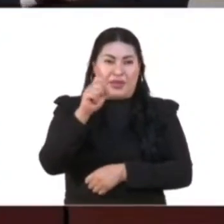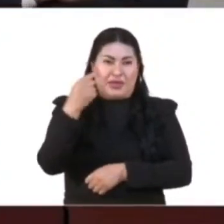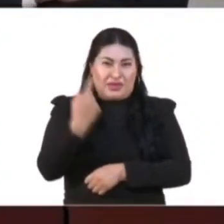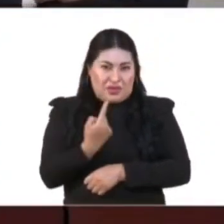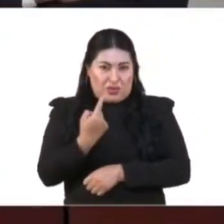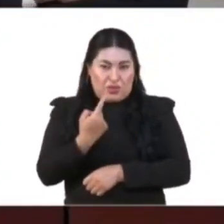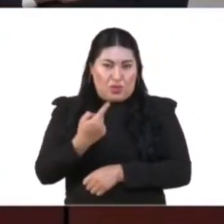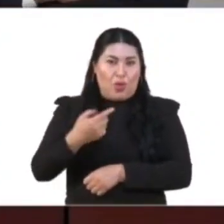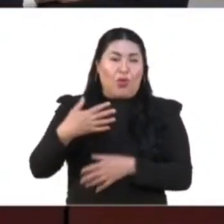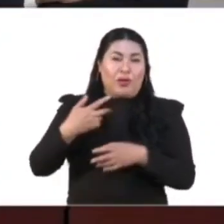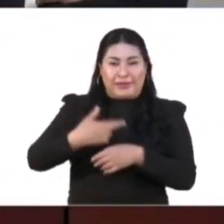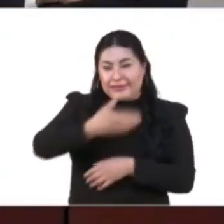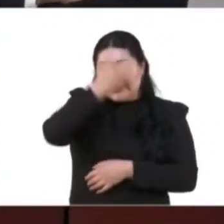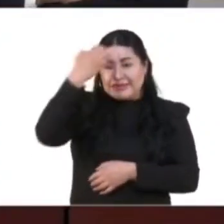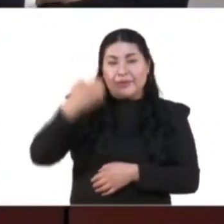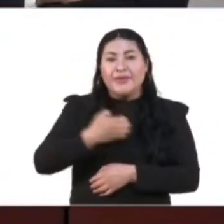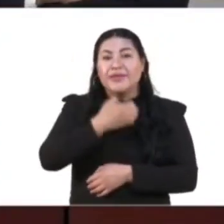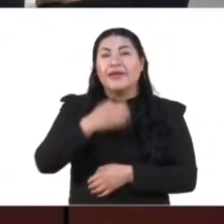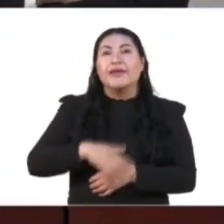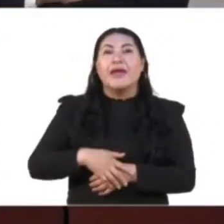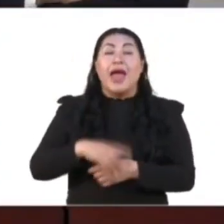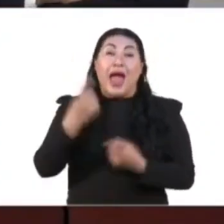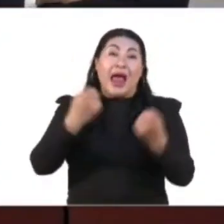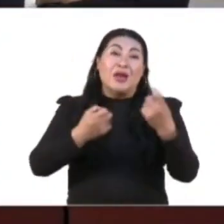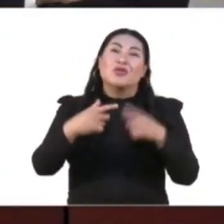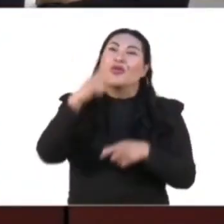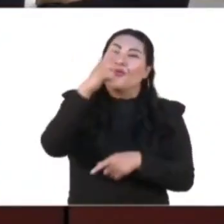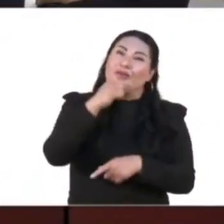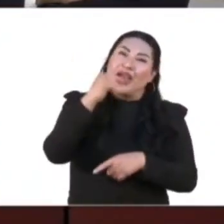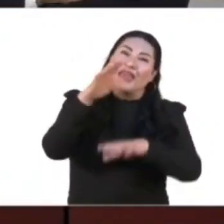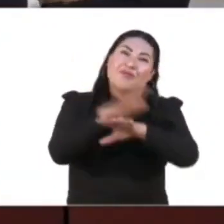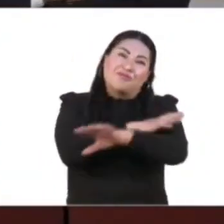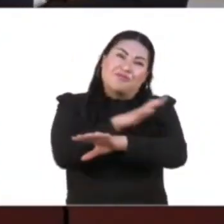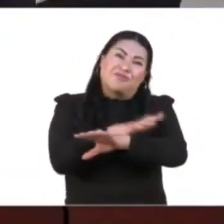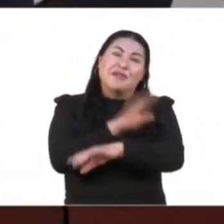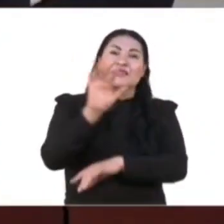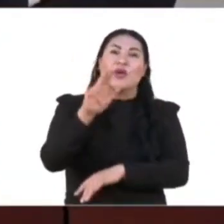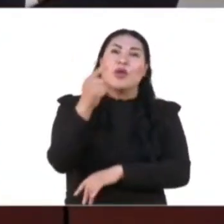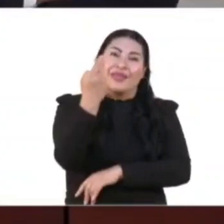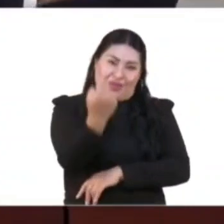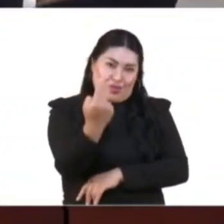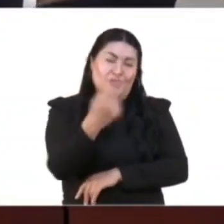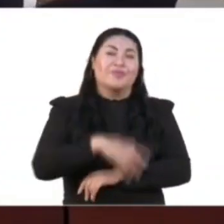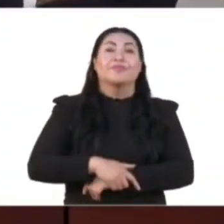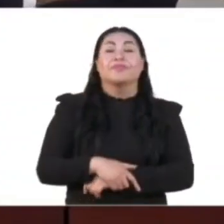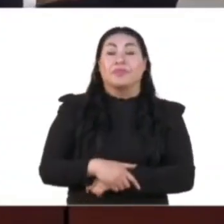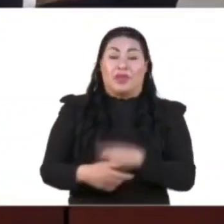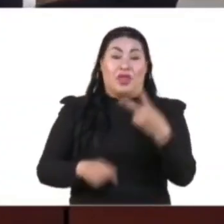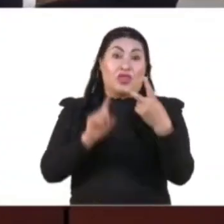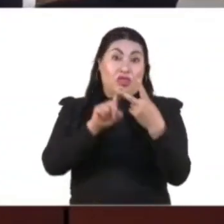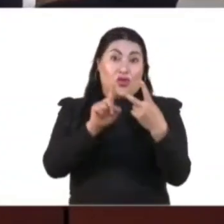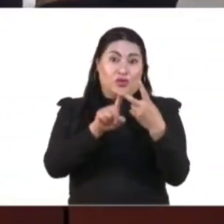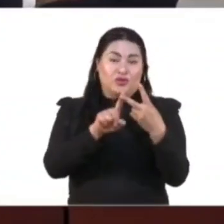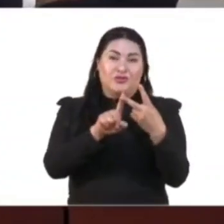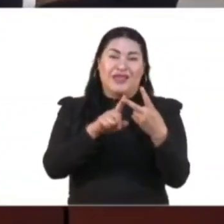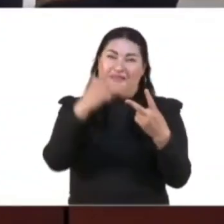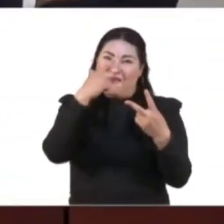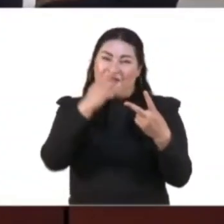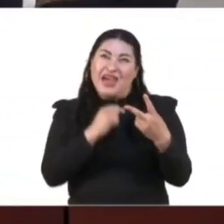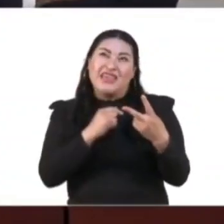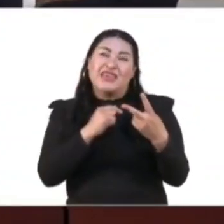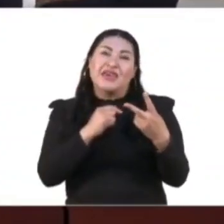les comento, la causa más común es falla eléctrica, en este caso fueron 51. La segunda más común es la